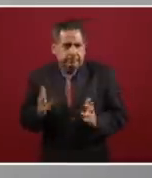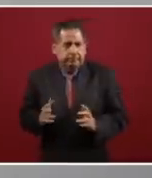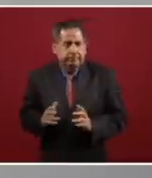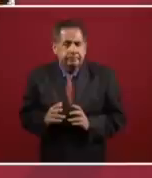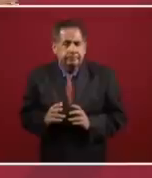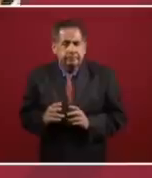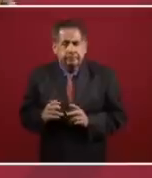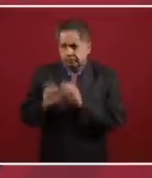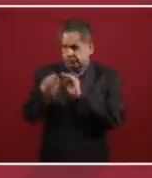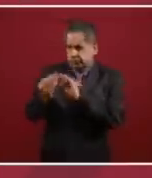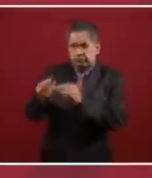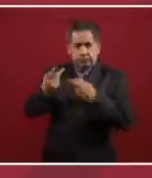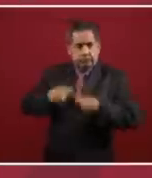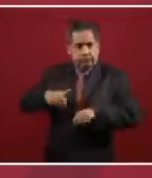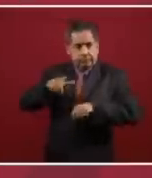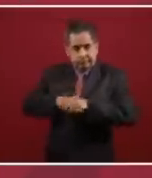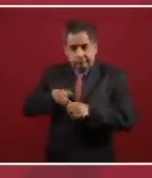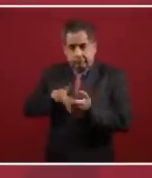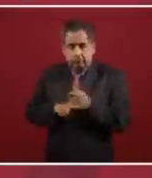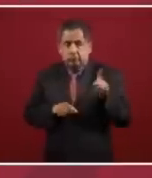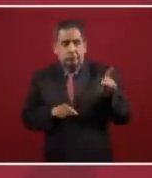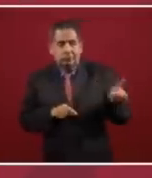el tema personal